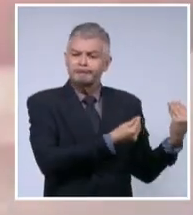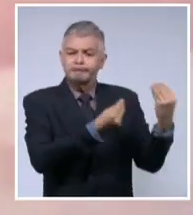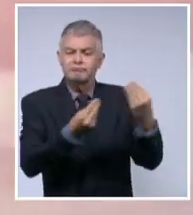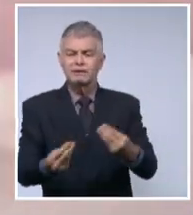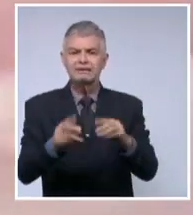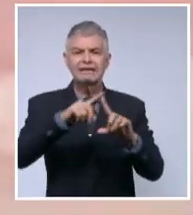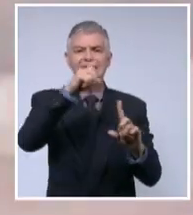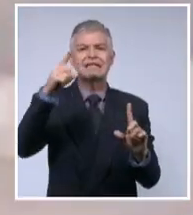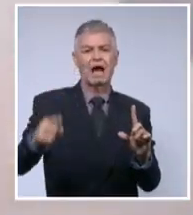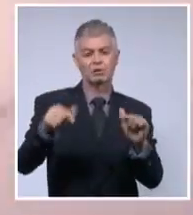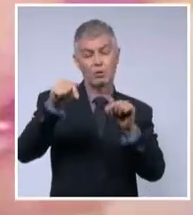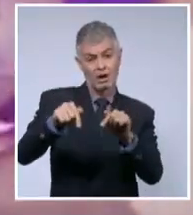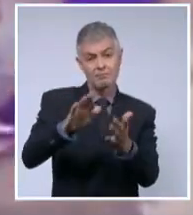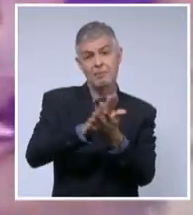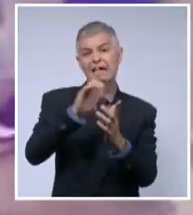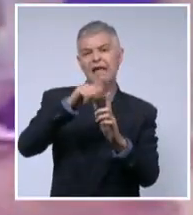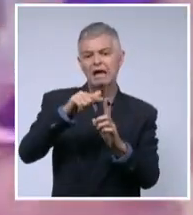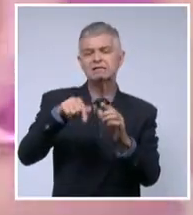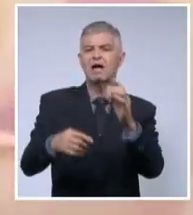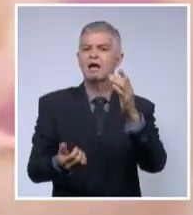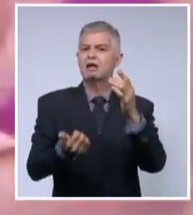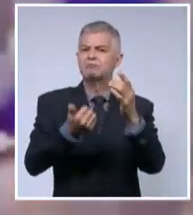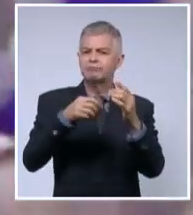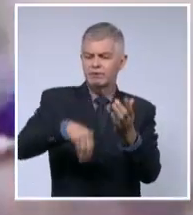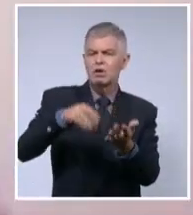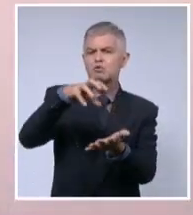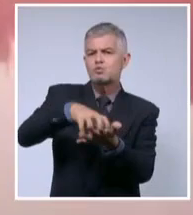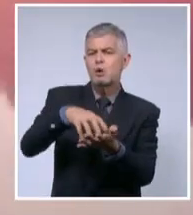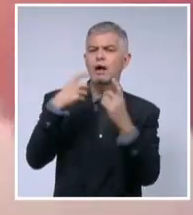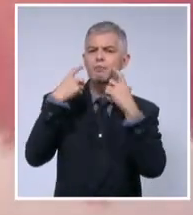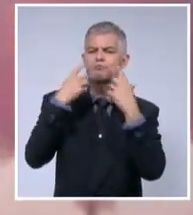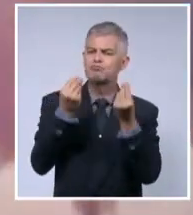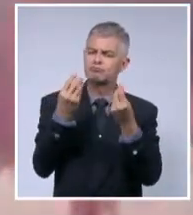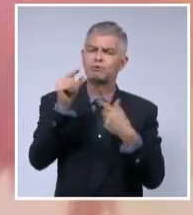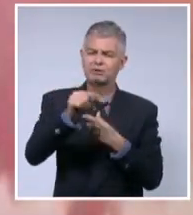territorio que es cuna de grandes figuras del teatro cubano.